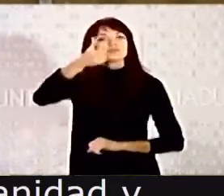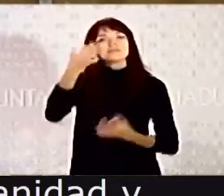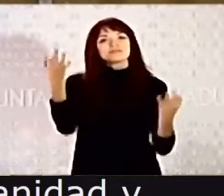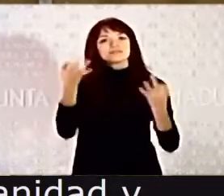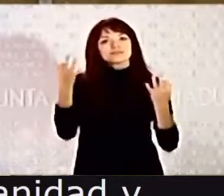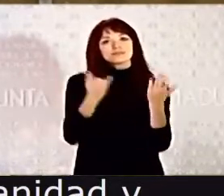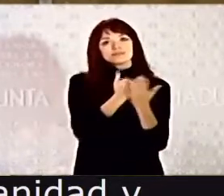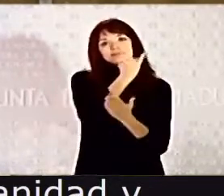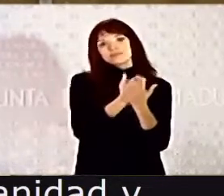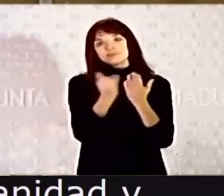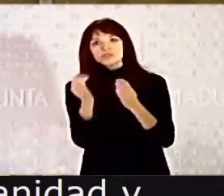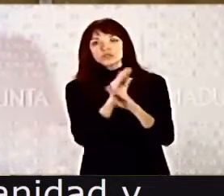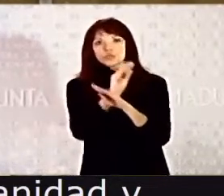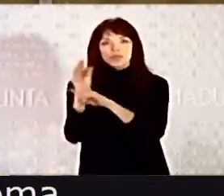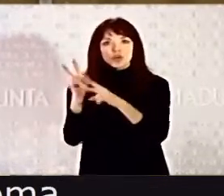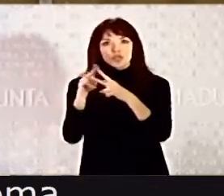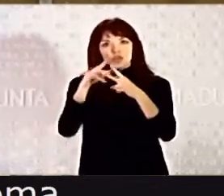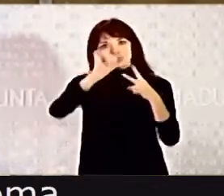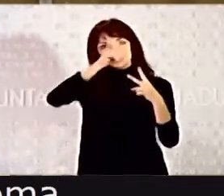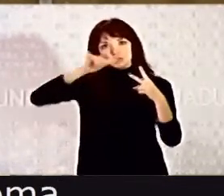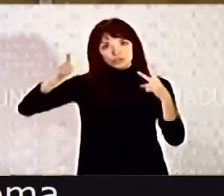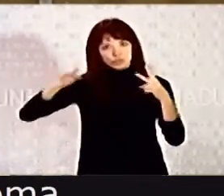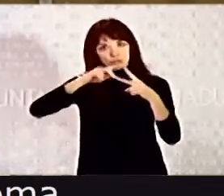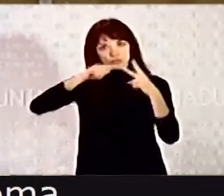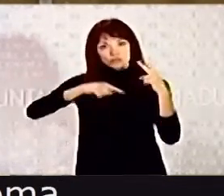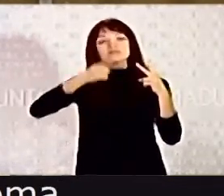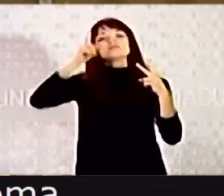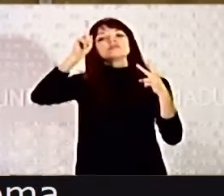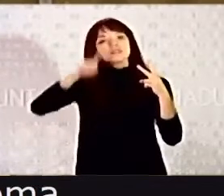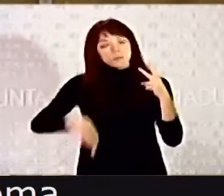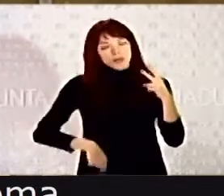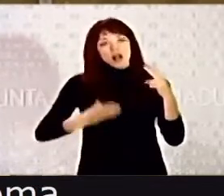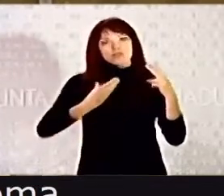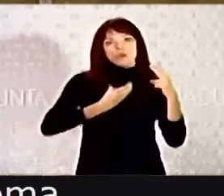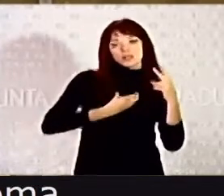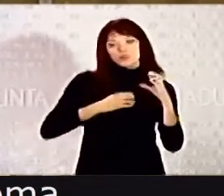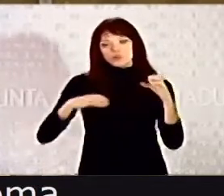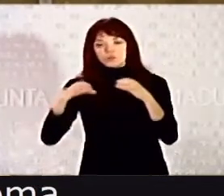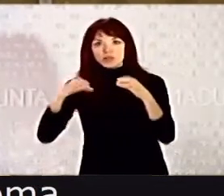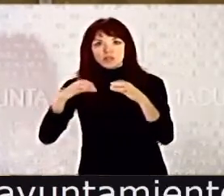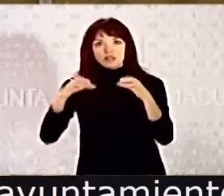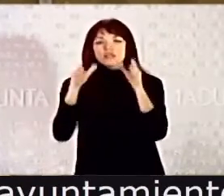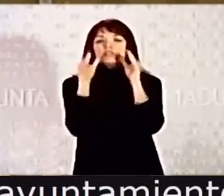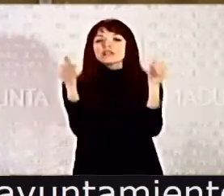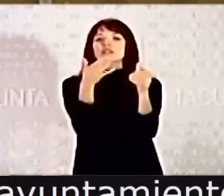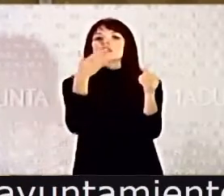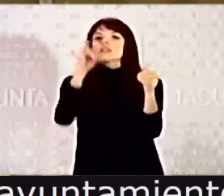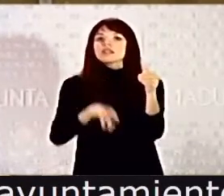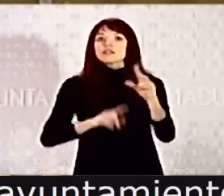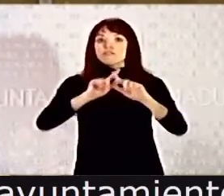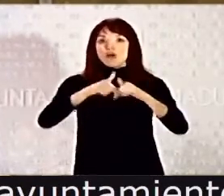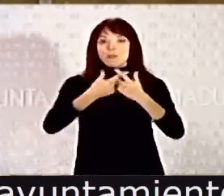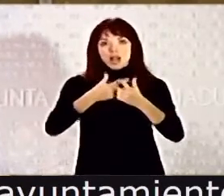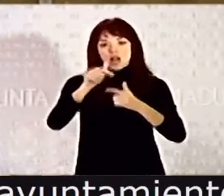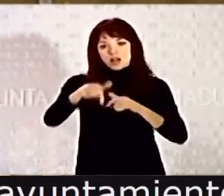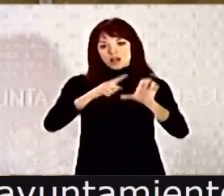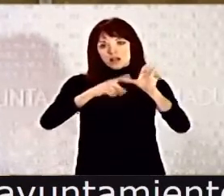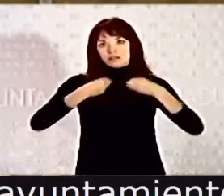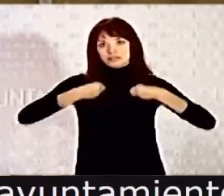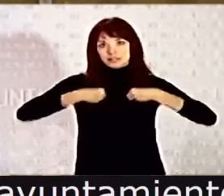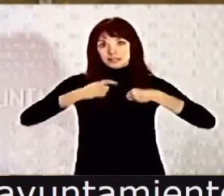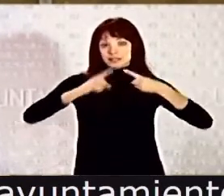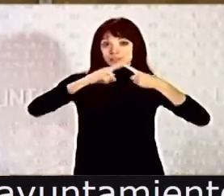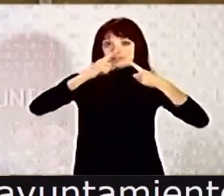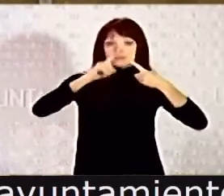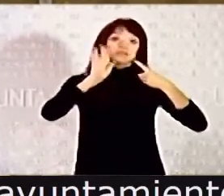2 líneas de subvención también para ayuntamientos y mancomunidades dirigidas a las familias extremeñas. La primera de ellas es el programa